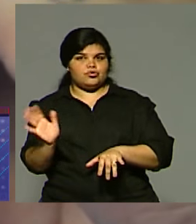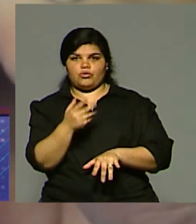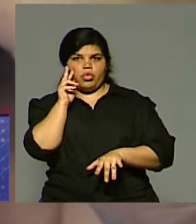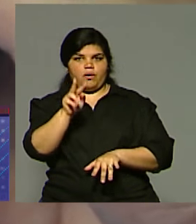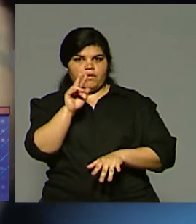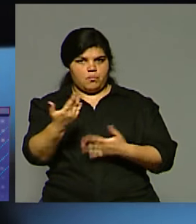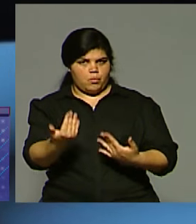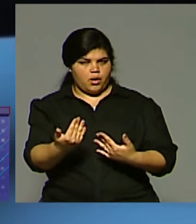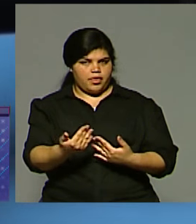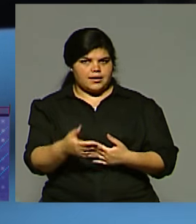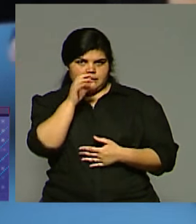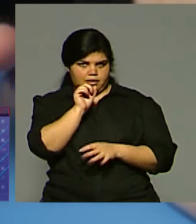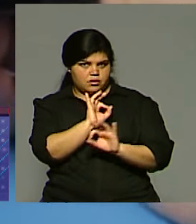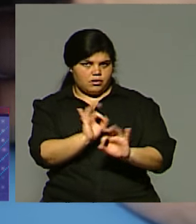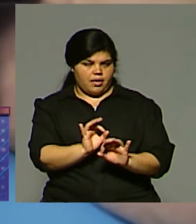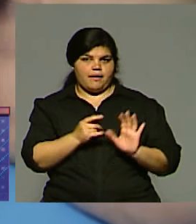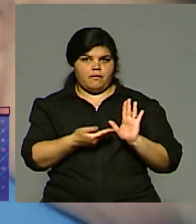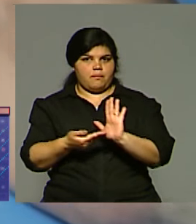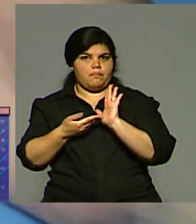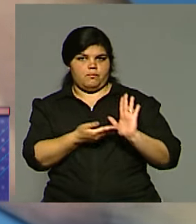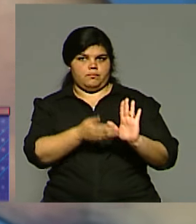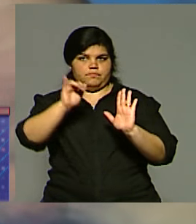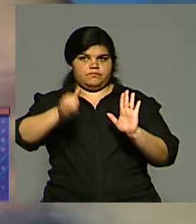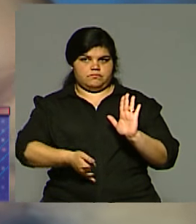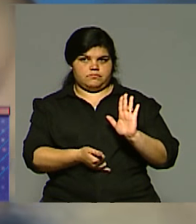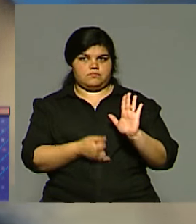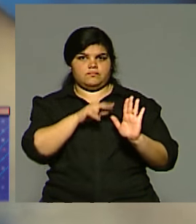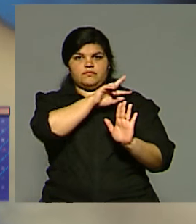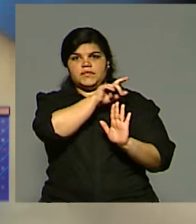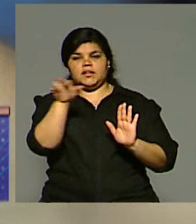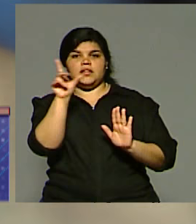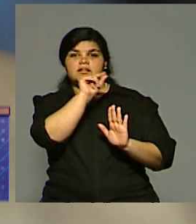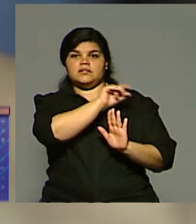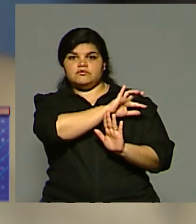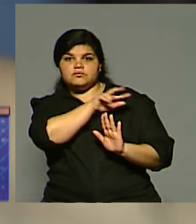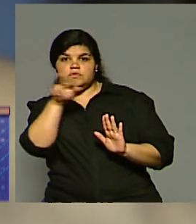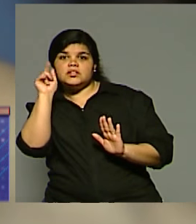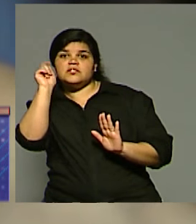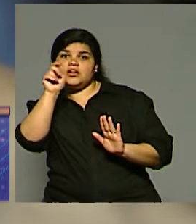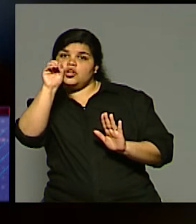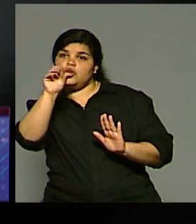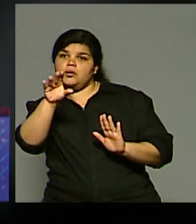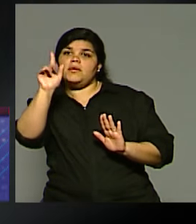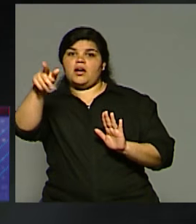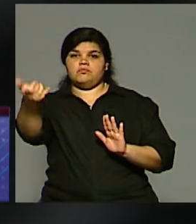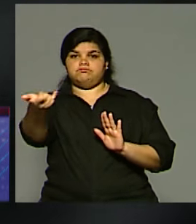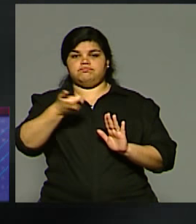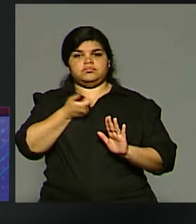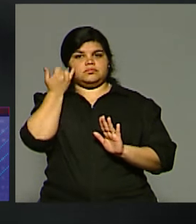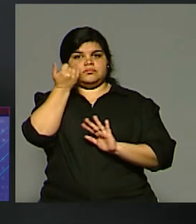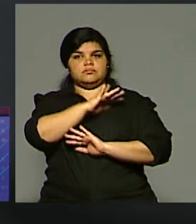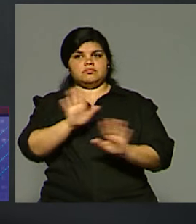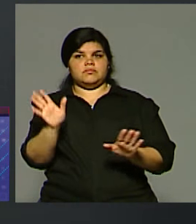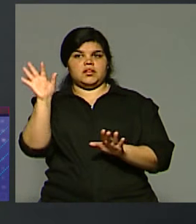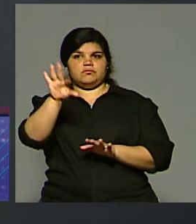en pantalla. Lo van a ver desde YouTube y van a ver que voy al número 300, tal persona. Bueno, me fijo, me sigue, dijo lo que tiene que decir. Bueno, listo,